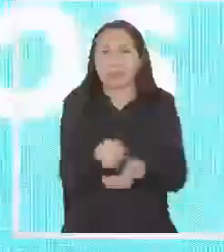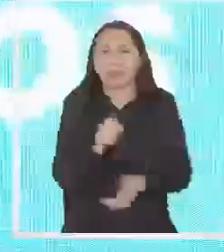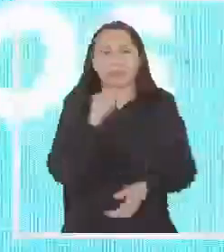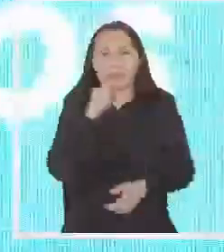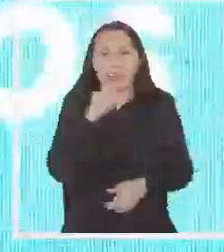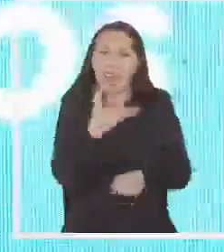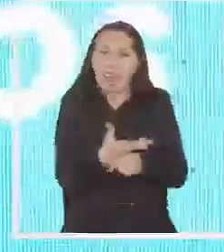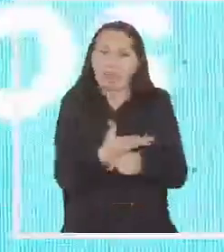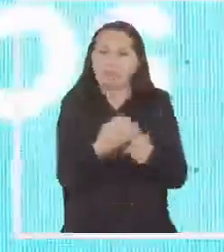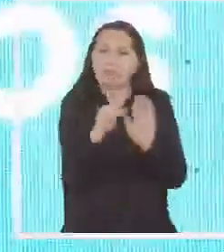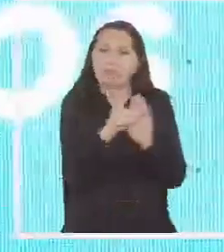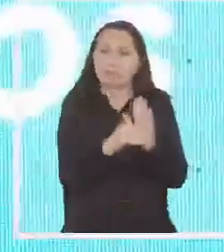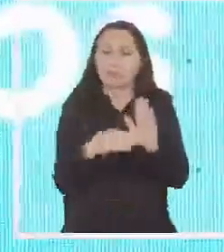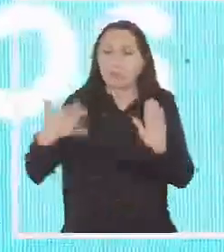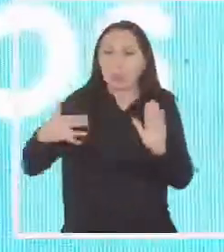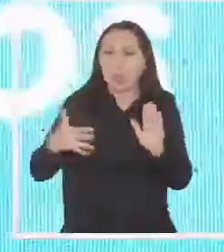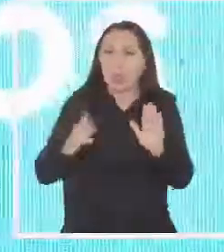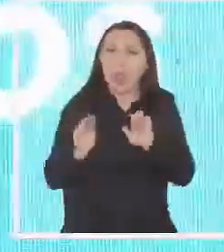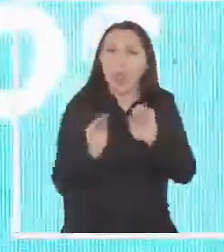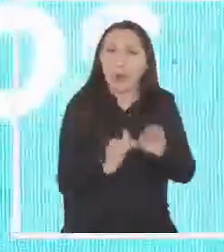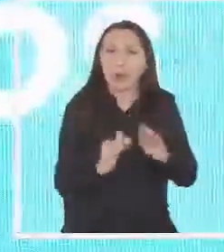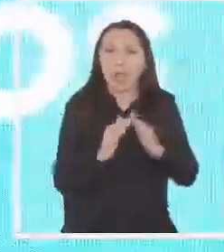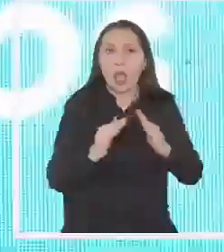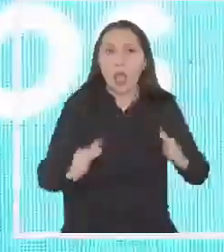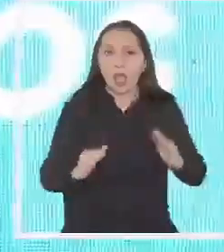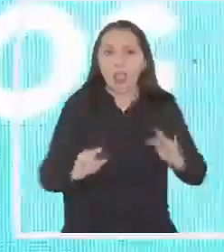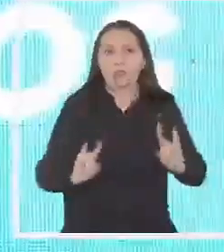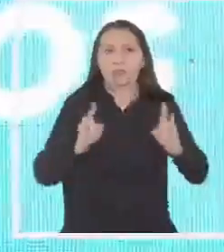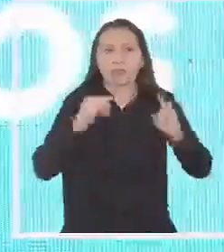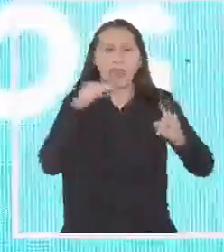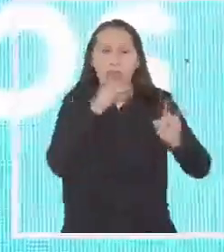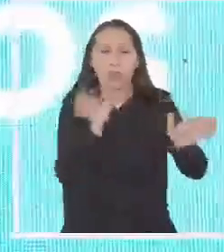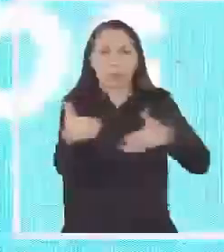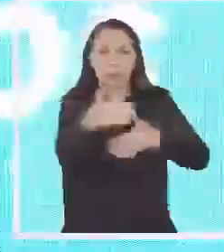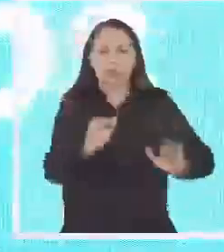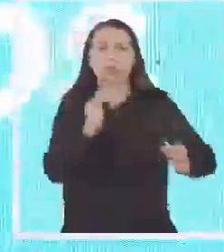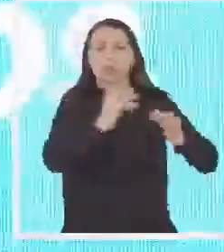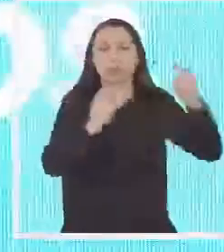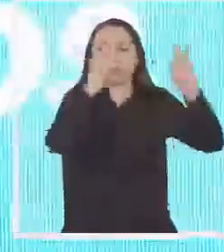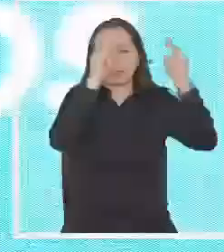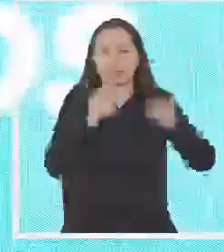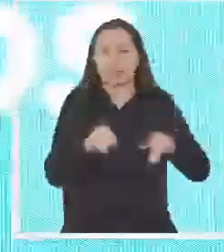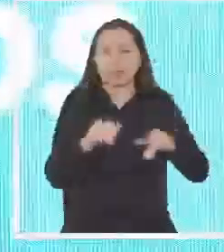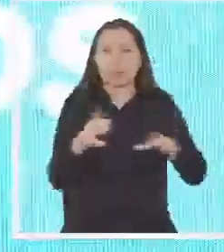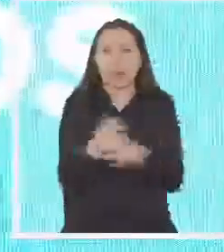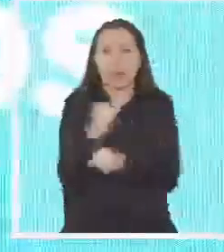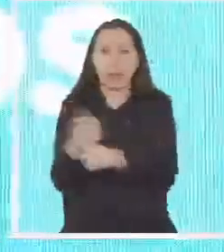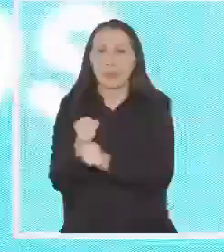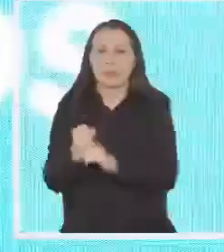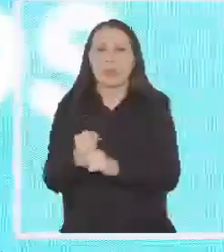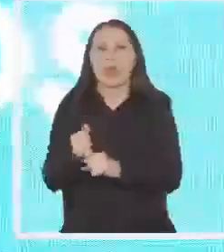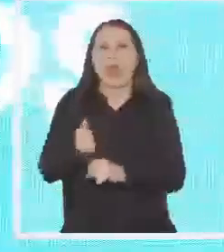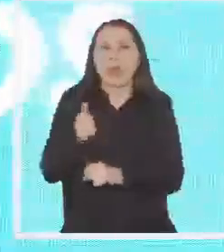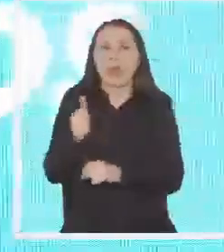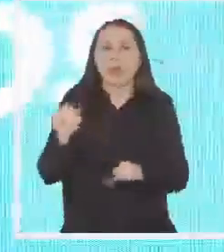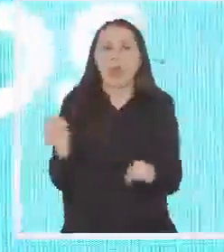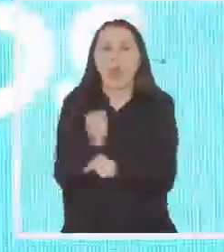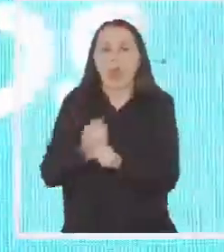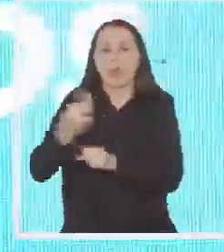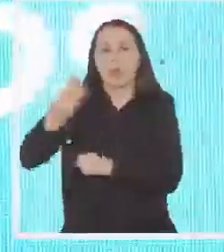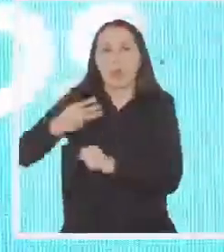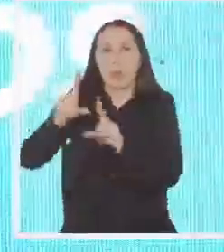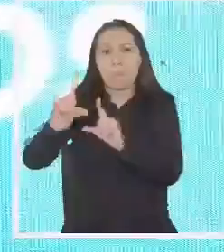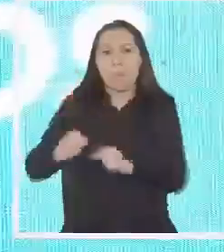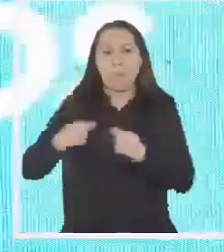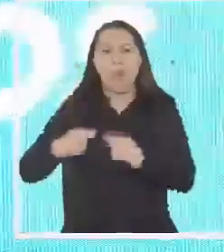incluye temas tan relevantes como el apoyo a la vivienda industrializada y el aumento de la eficiencia de las direcciones de obras municipales para reducir los